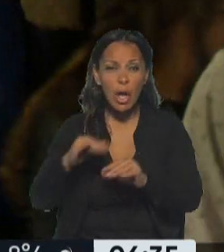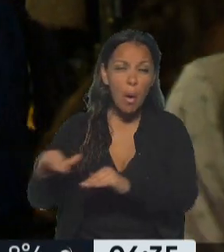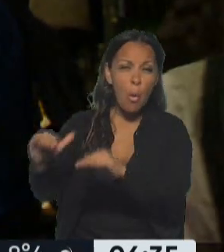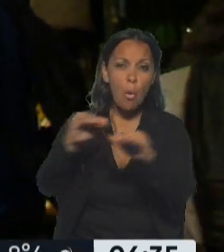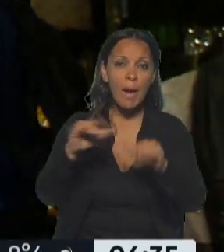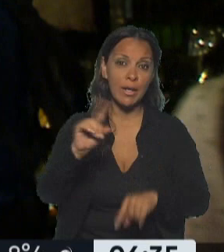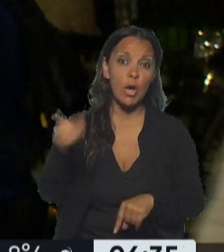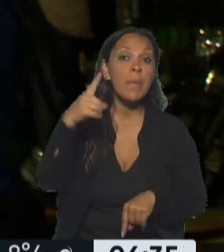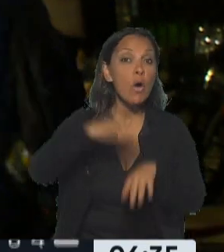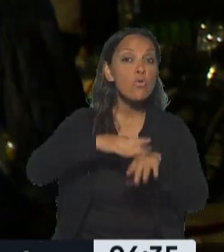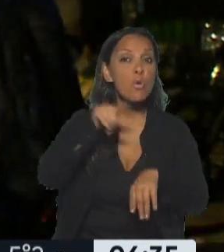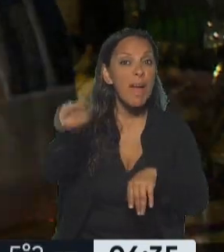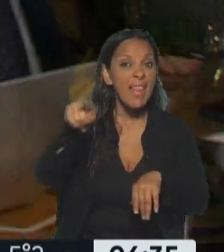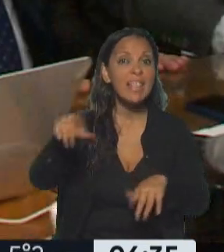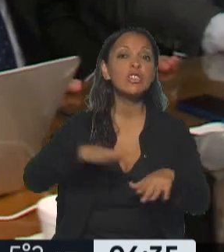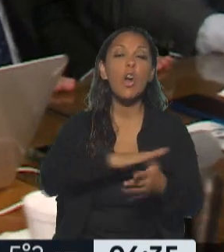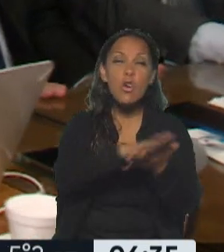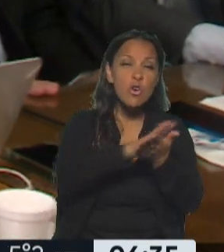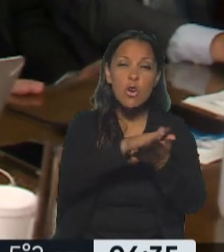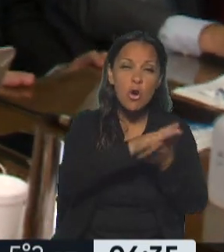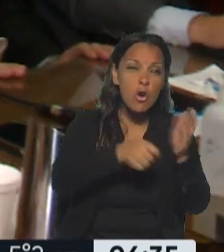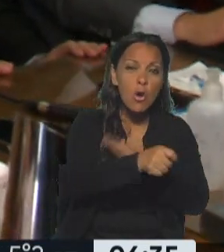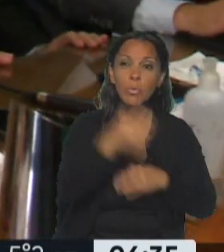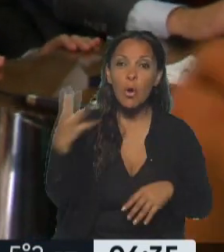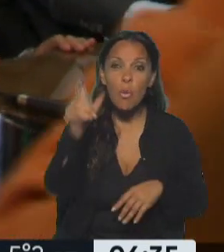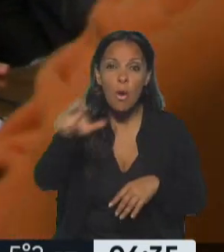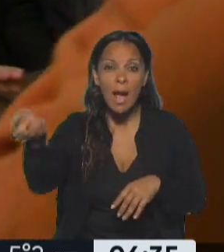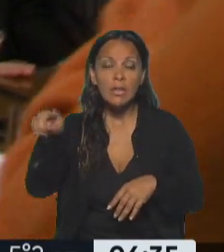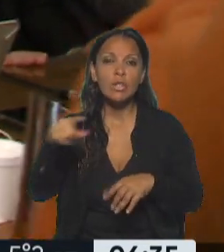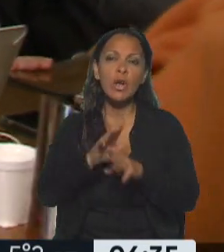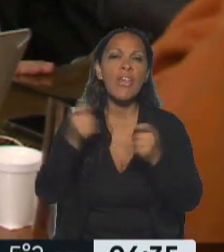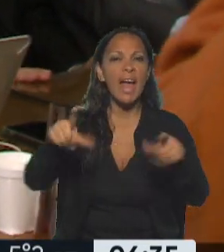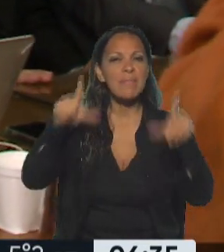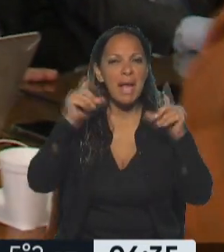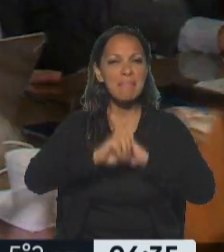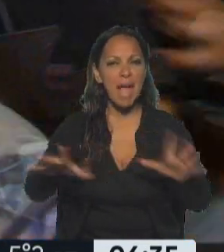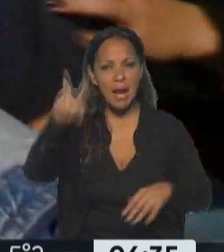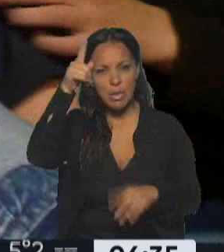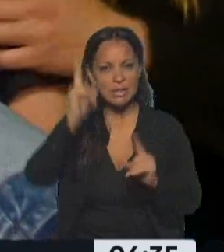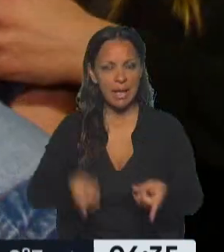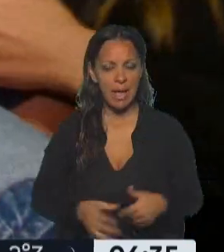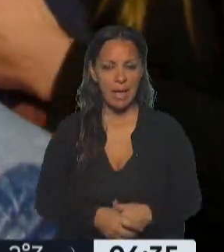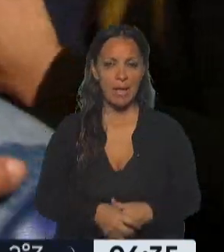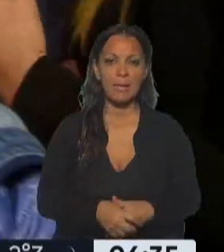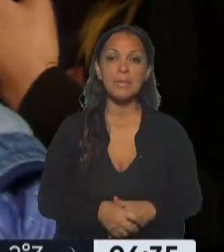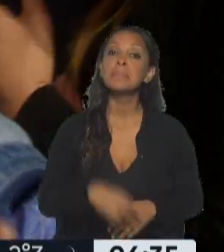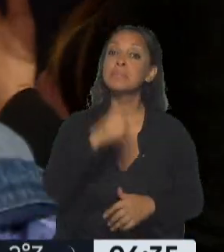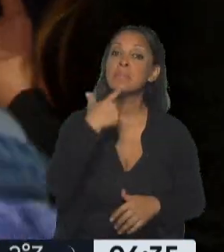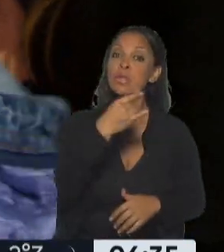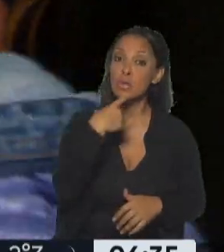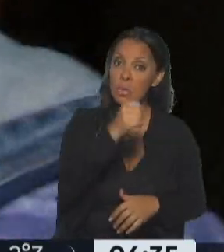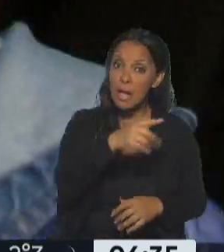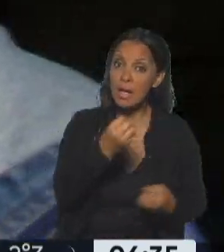pero culpa de estos corruptos, culpa de estos cuatro corruptos, la dejan mal parada. Susana, ¿es lo que esperaba? Sí.